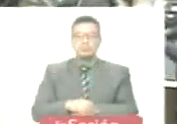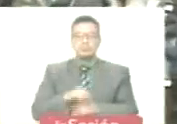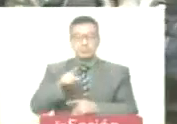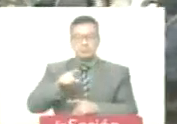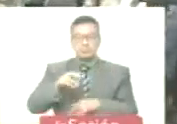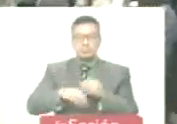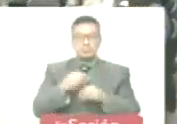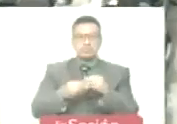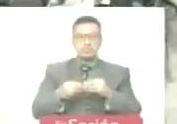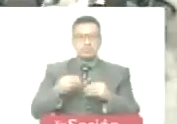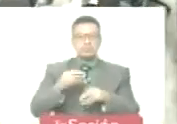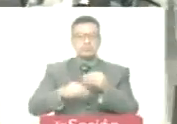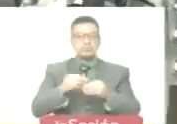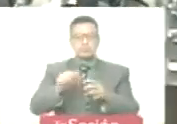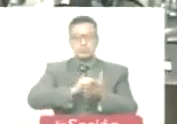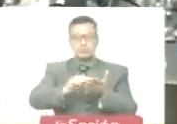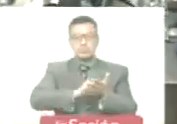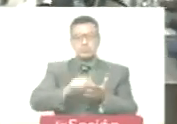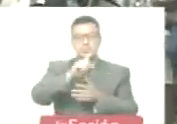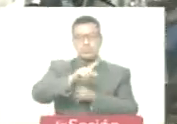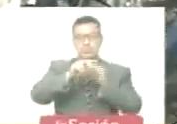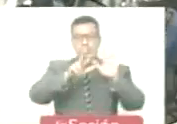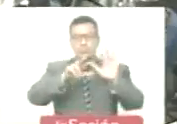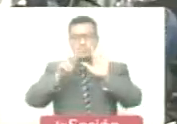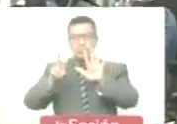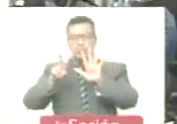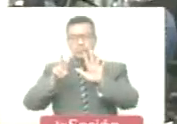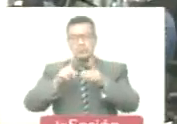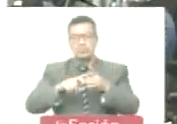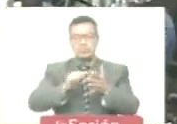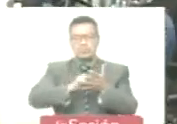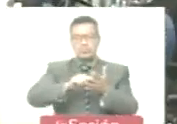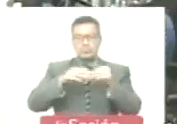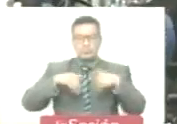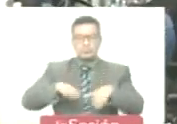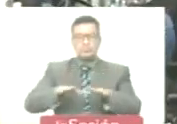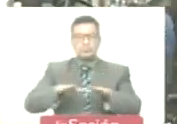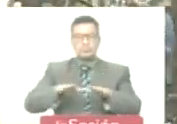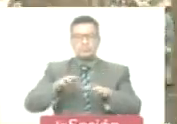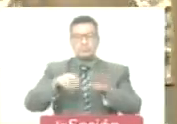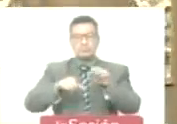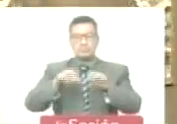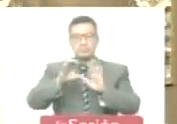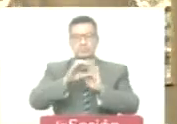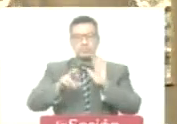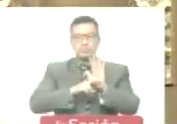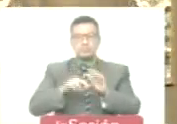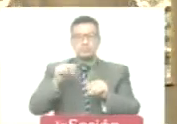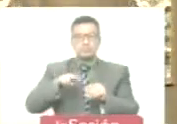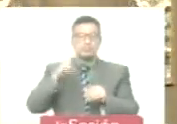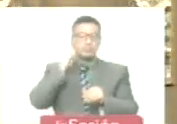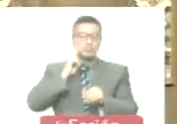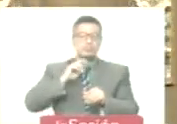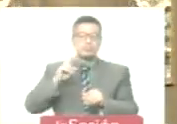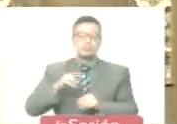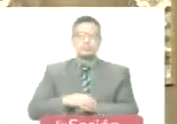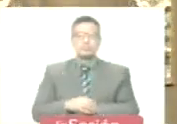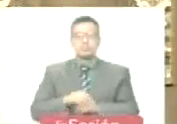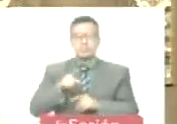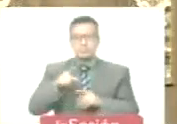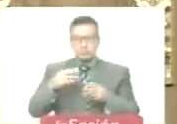eso que aplicando el artículo 187, numeral 14 de nuestra Constitución de la República Bolivariana de Venezuela